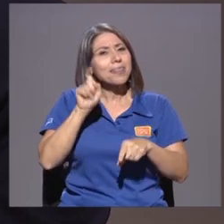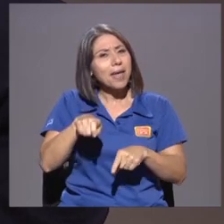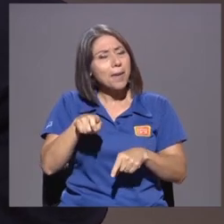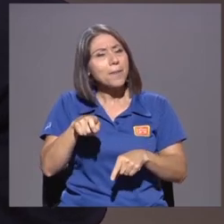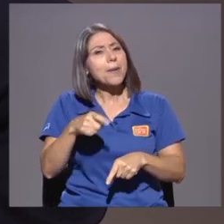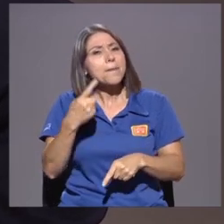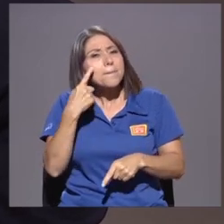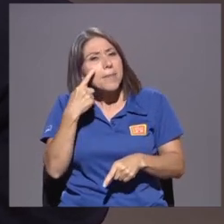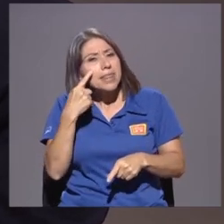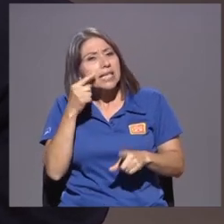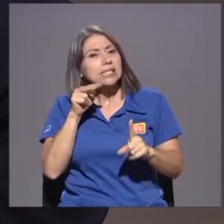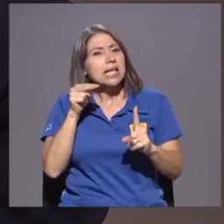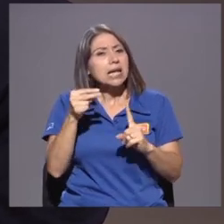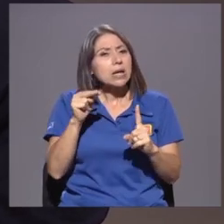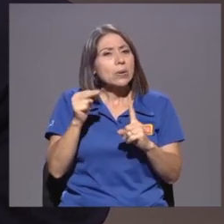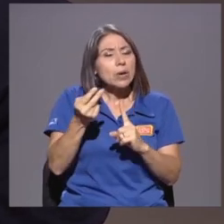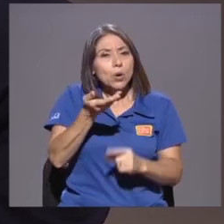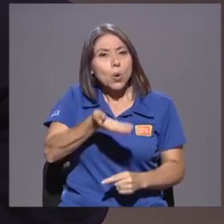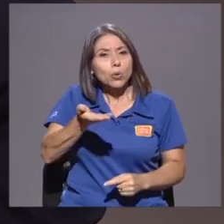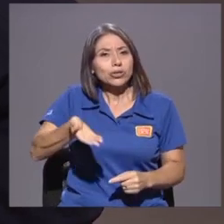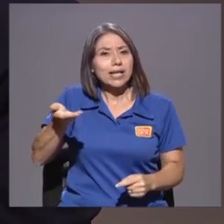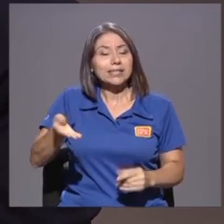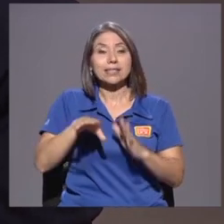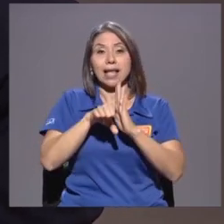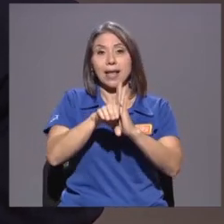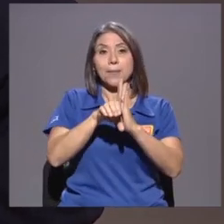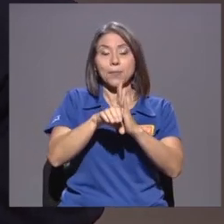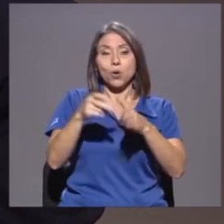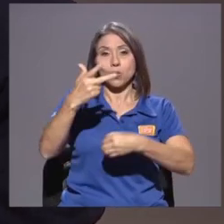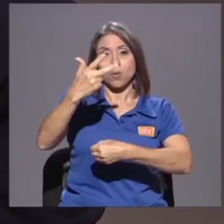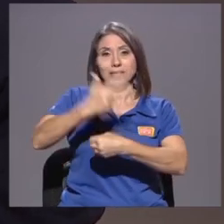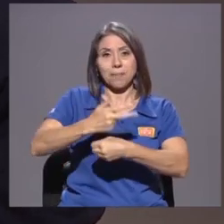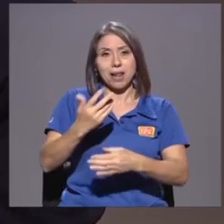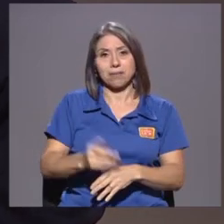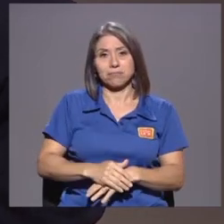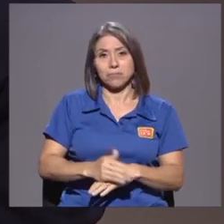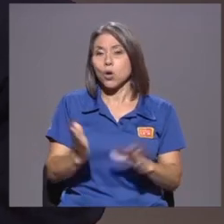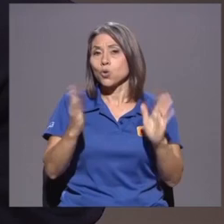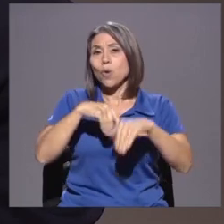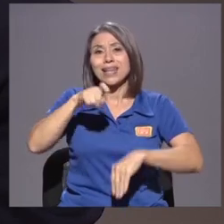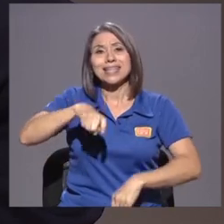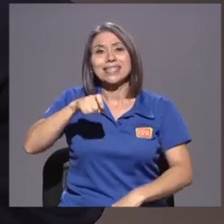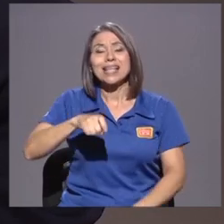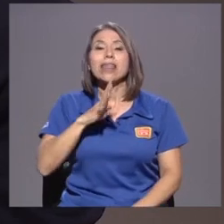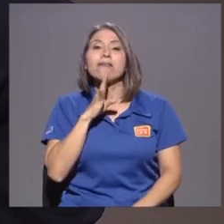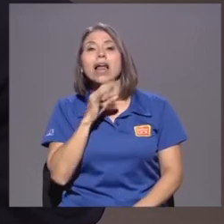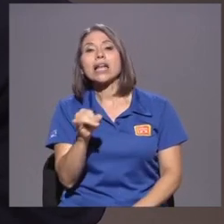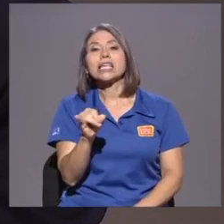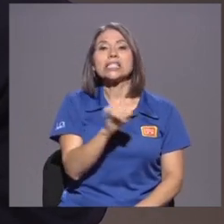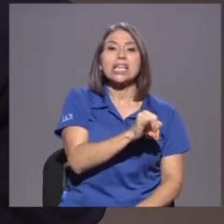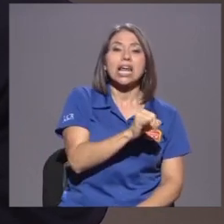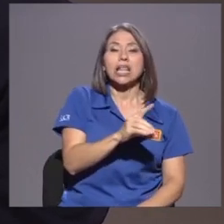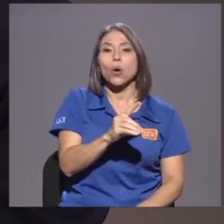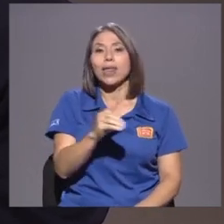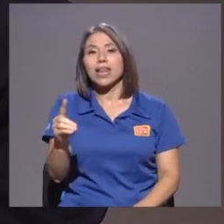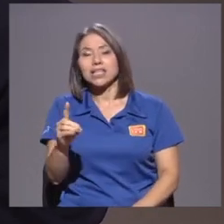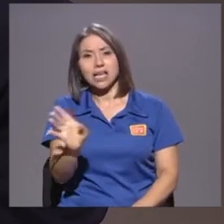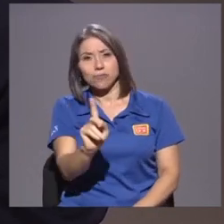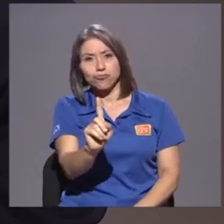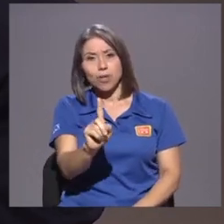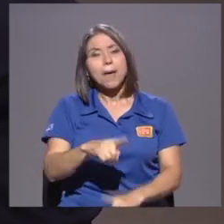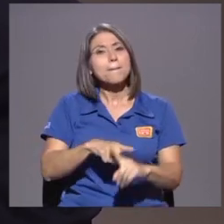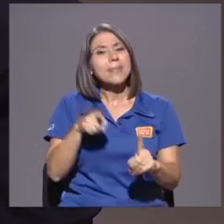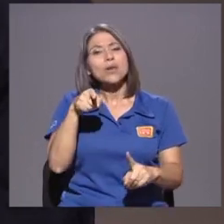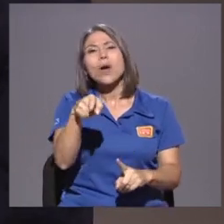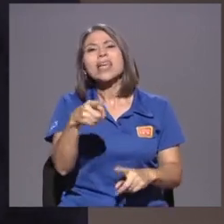un poco las cosas por ejemplo en guatemala es sin necesidad de hablar de izquierda o derecha pero ahí el gran problema